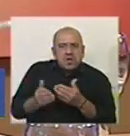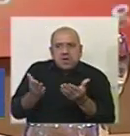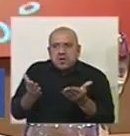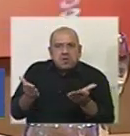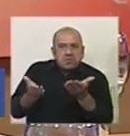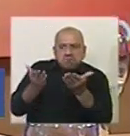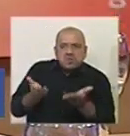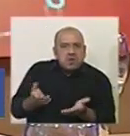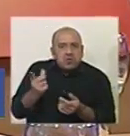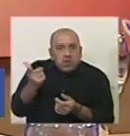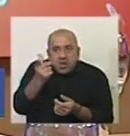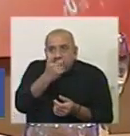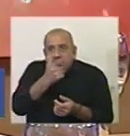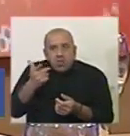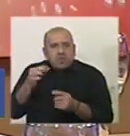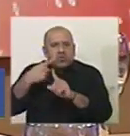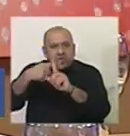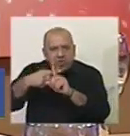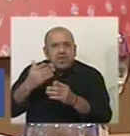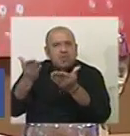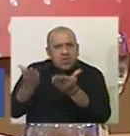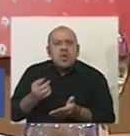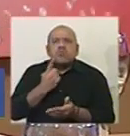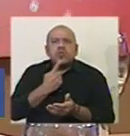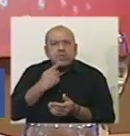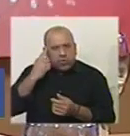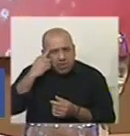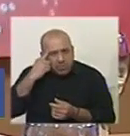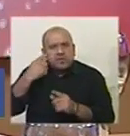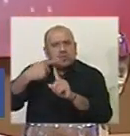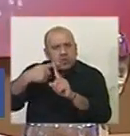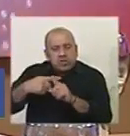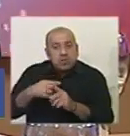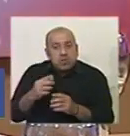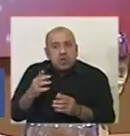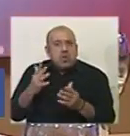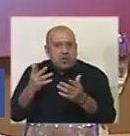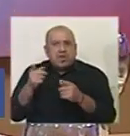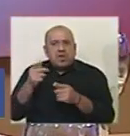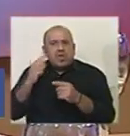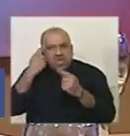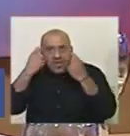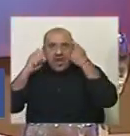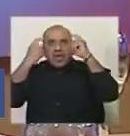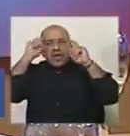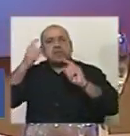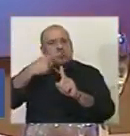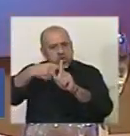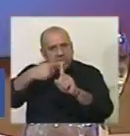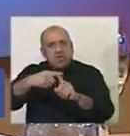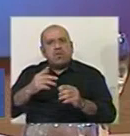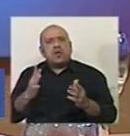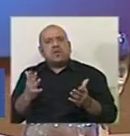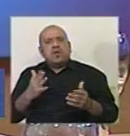el sentido positivo, estadista, de algo que uno dice, bueno, marca un párrafo de la